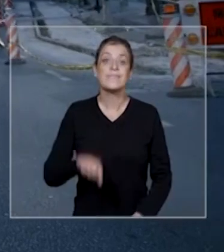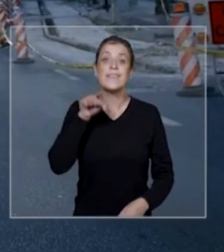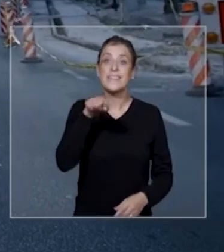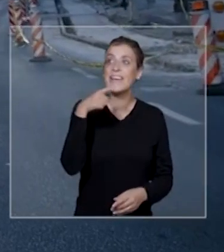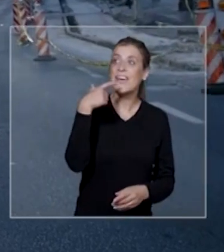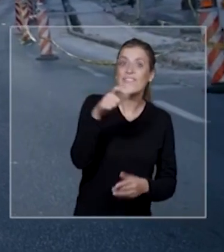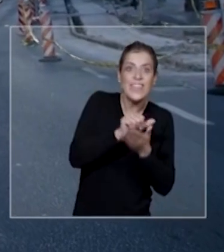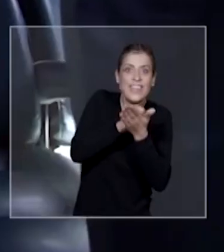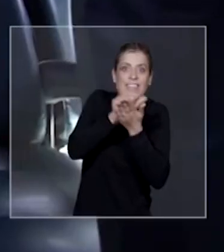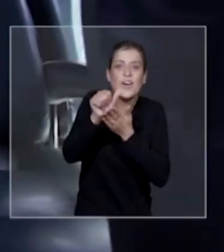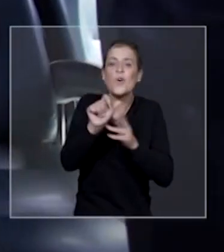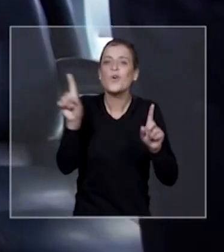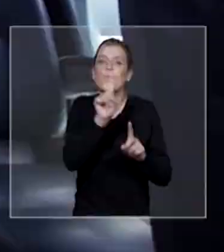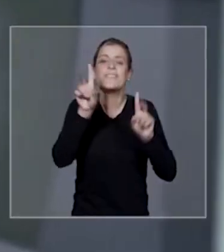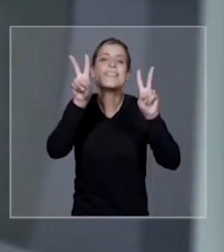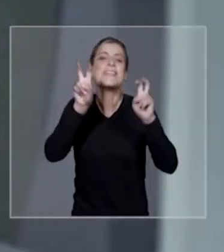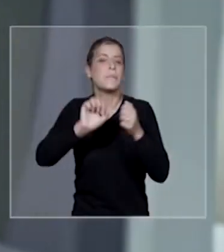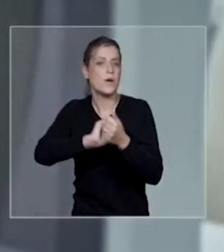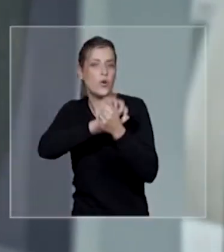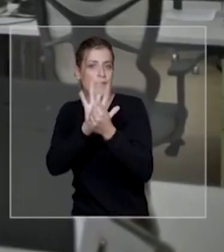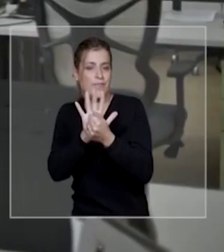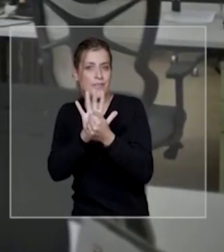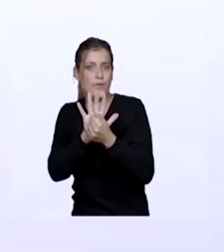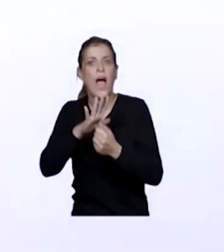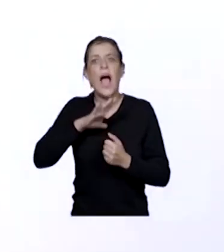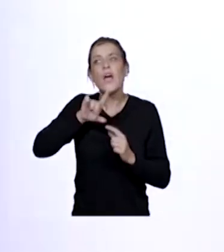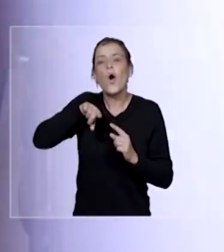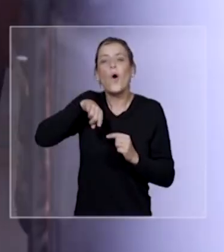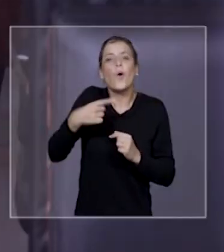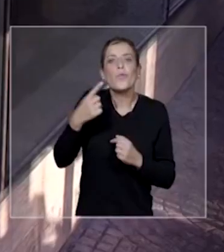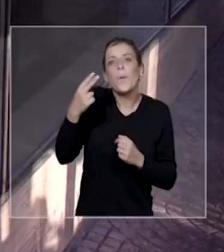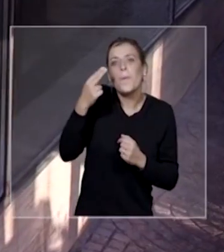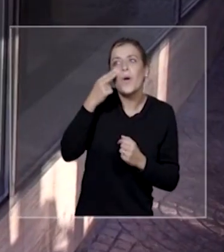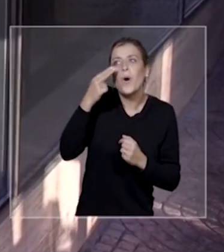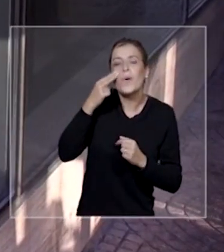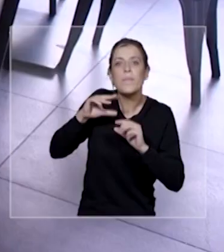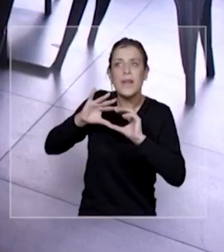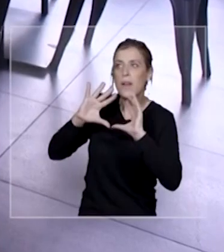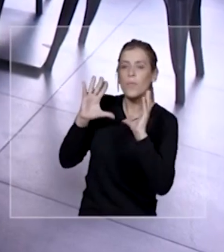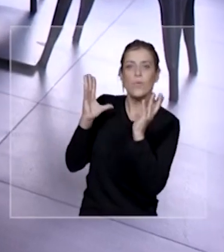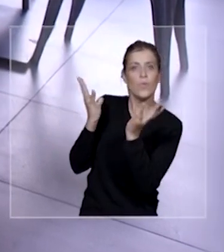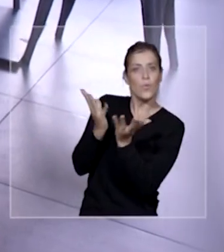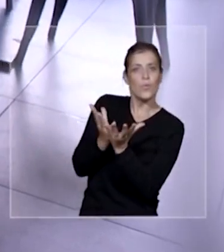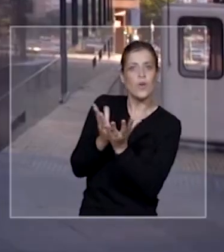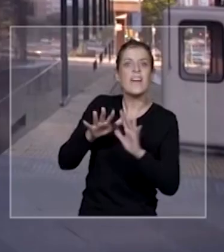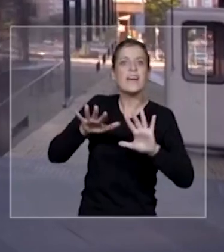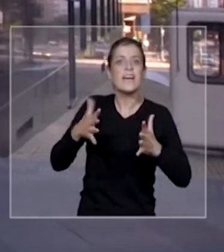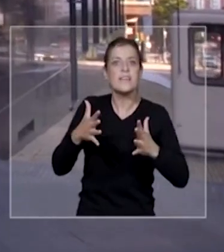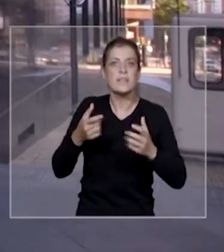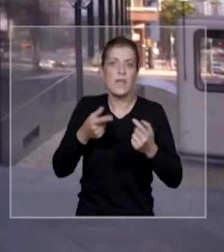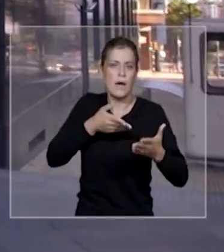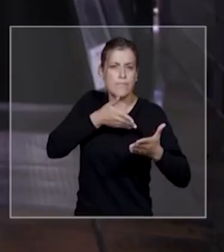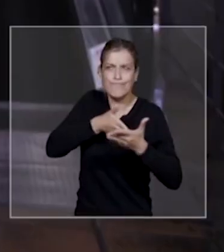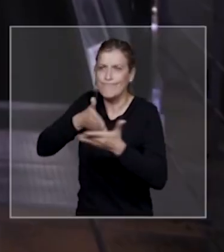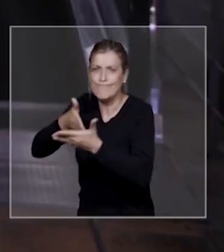un diagnóstico sobre la desigualdad de género en nuestro país con una mirada económica la campaña combina datos de la realidad con relatos de